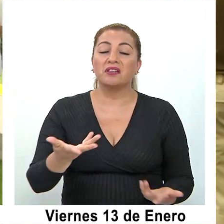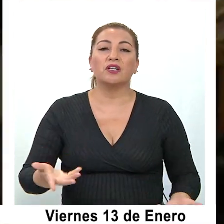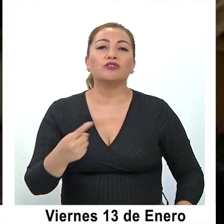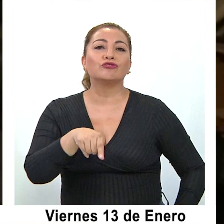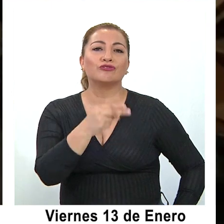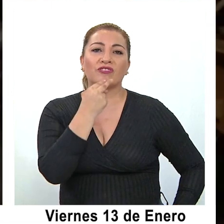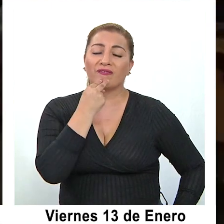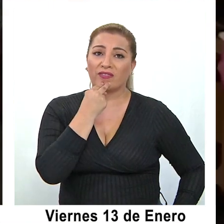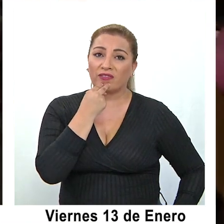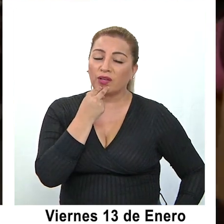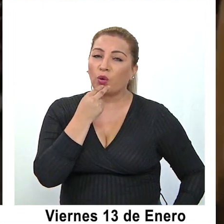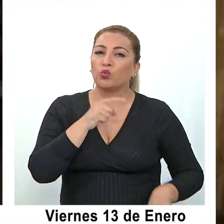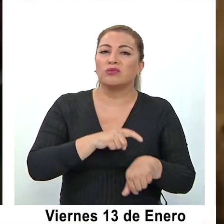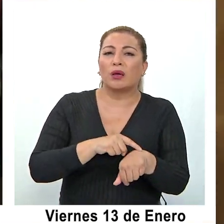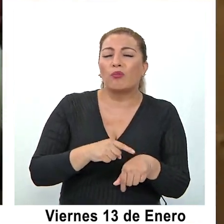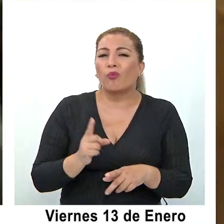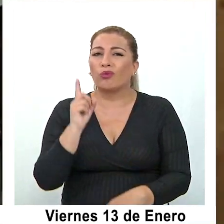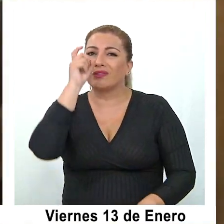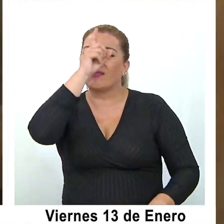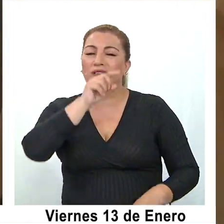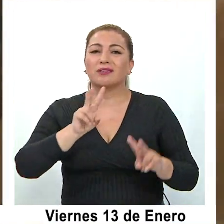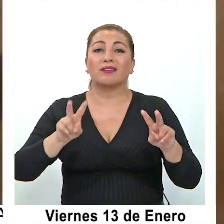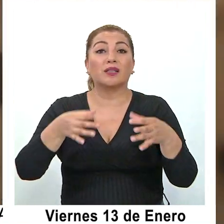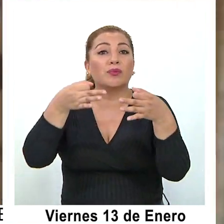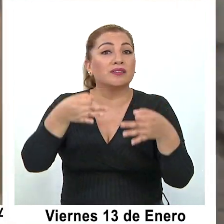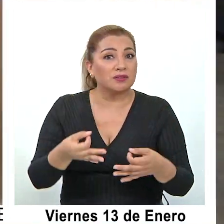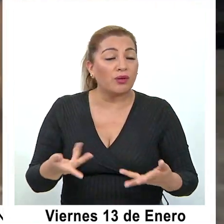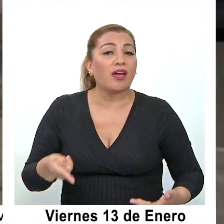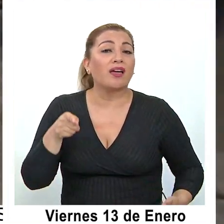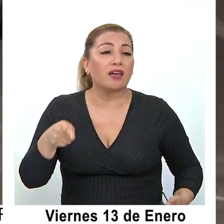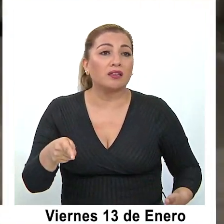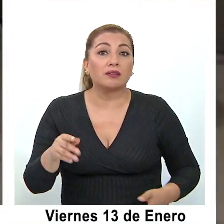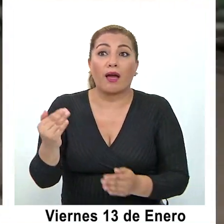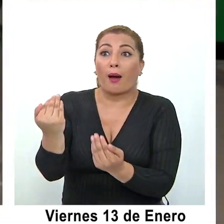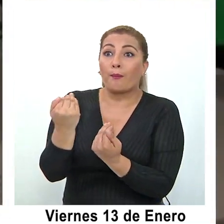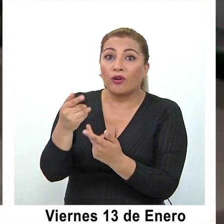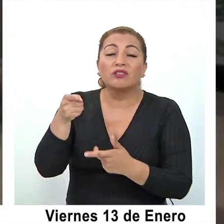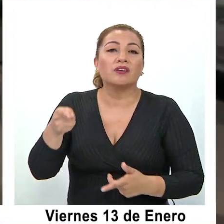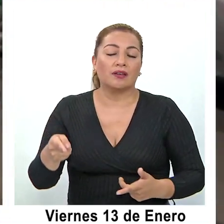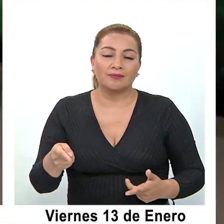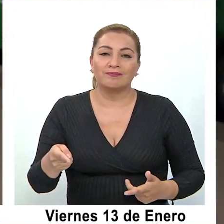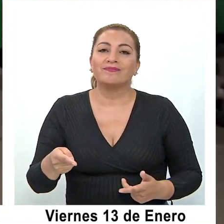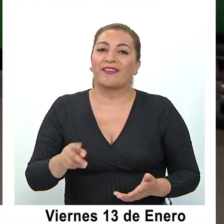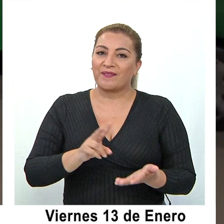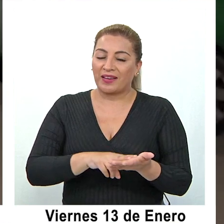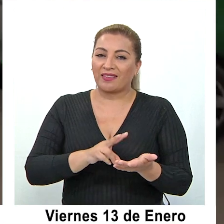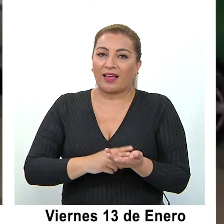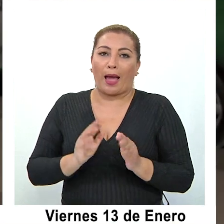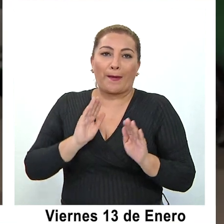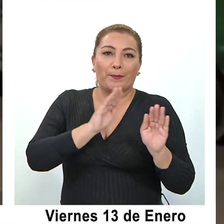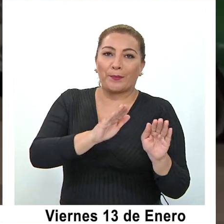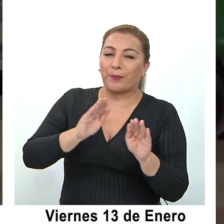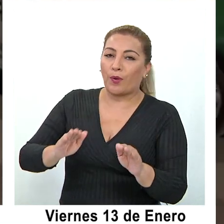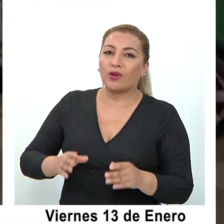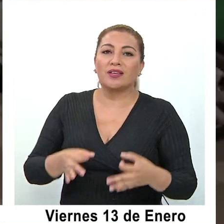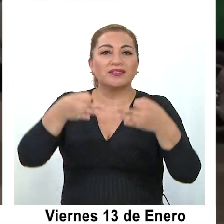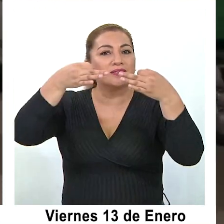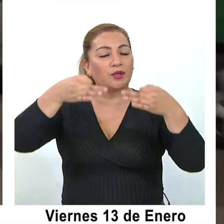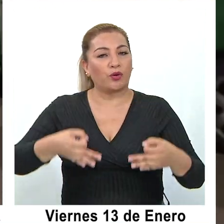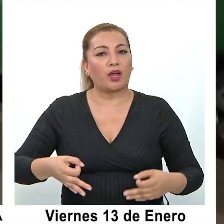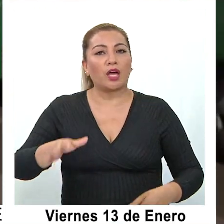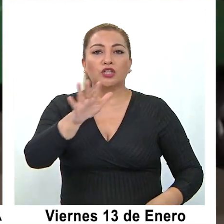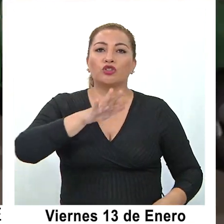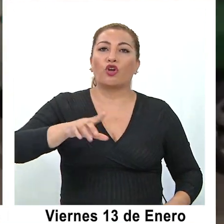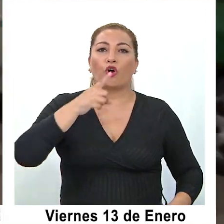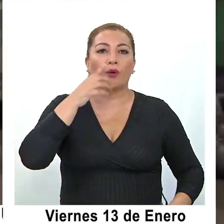estamos viviendo momentos difíciles, sobre todo en materia de seguridad. Y este tipo de aportes, por cierto, que contribuirá a la seguridad que tanto